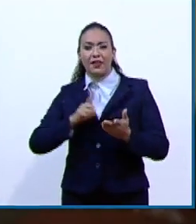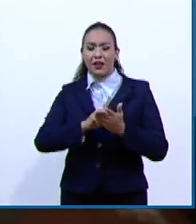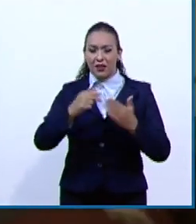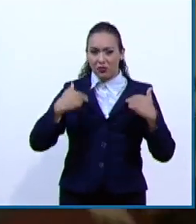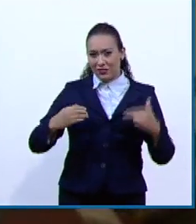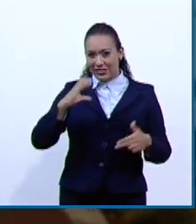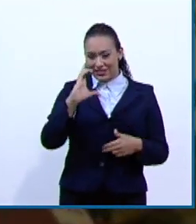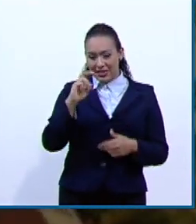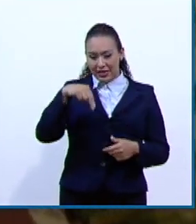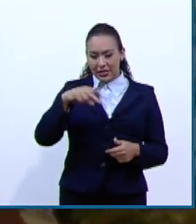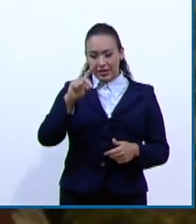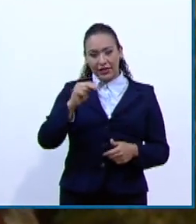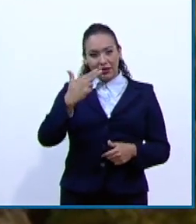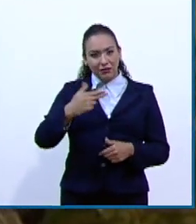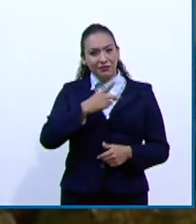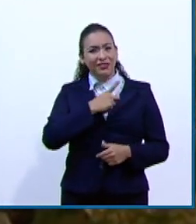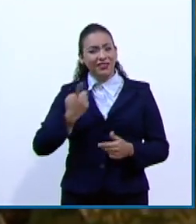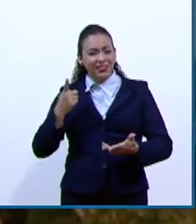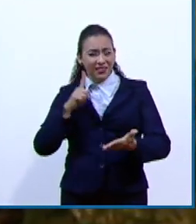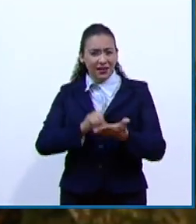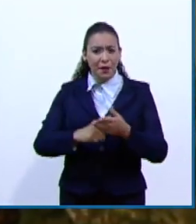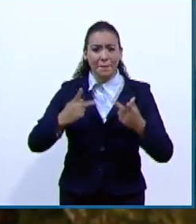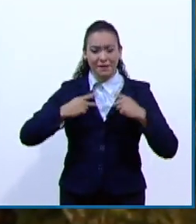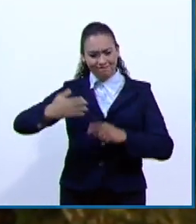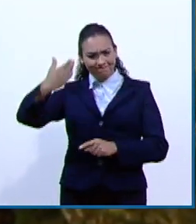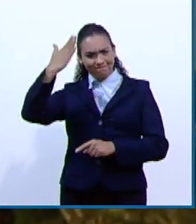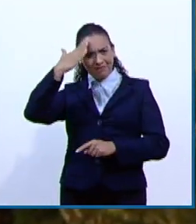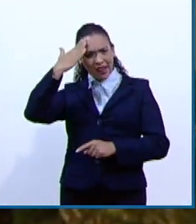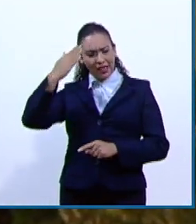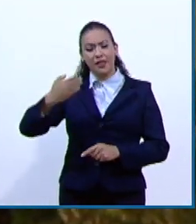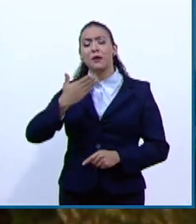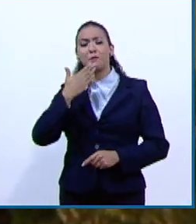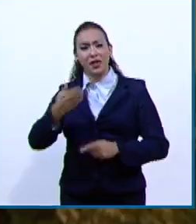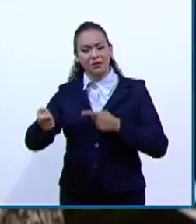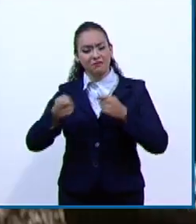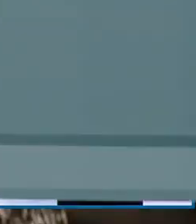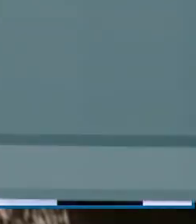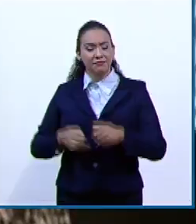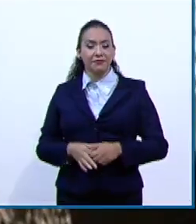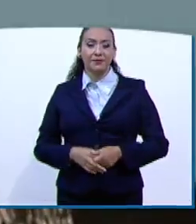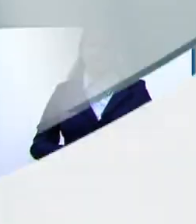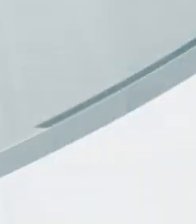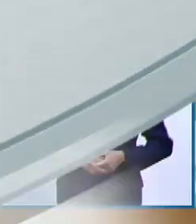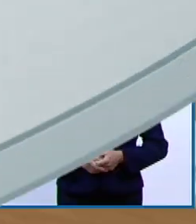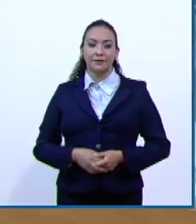perfiles que mantengan un liderazgo independiente del partido en el poder.